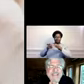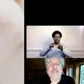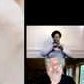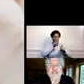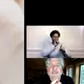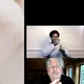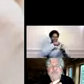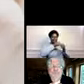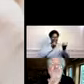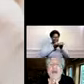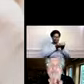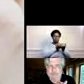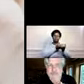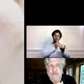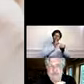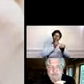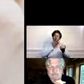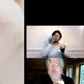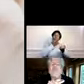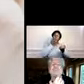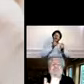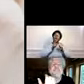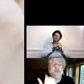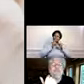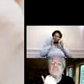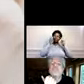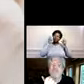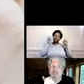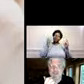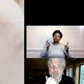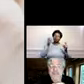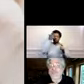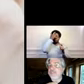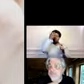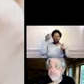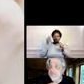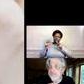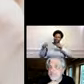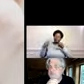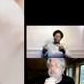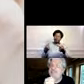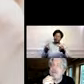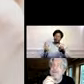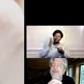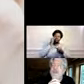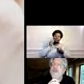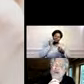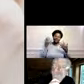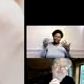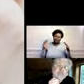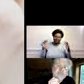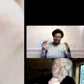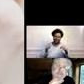apoyan o sirven. Tal vez ha sido uno de los traumas más significantes que hemos visto.